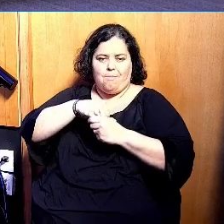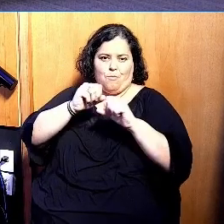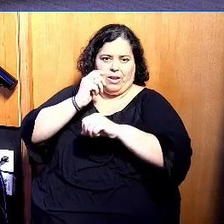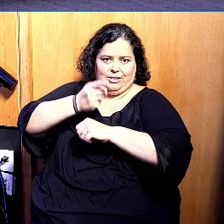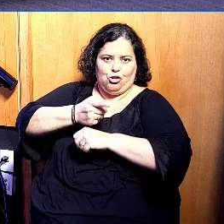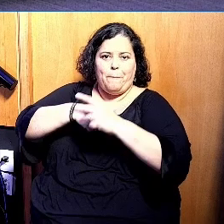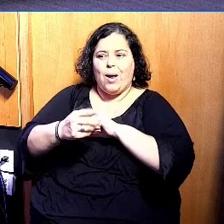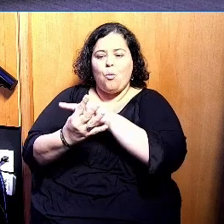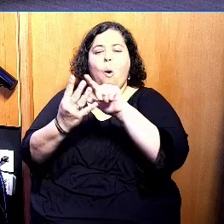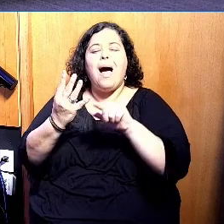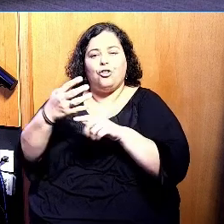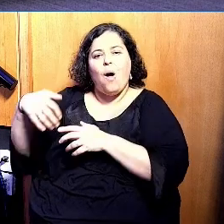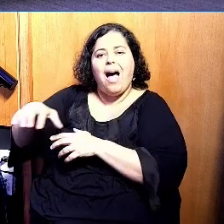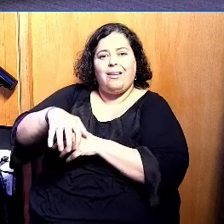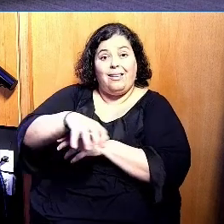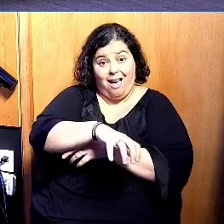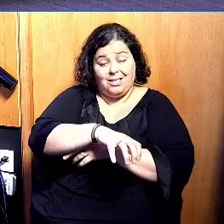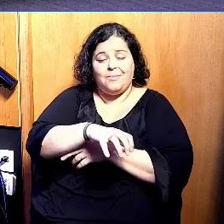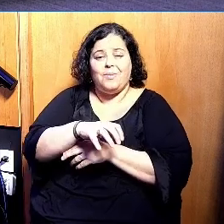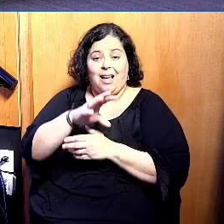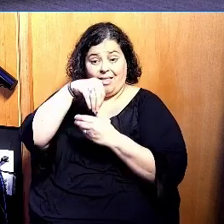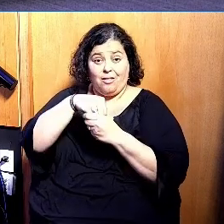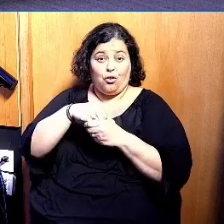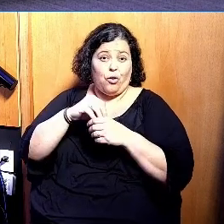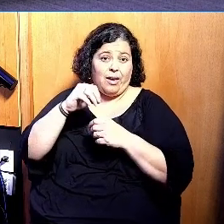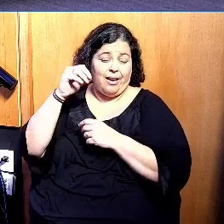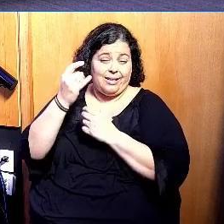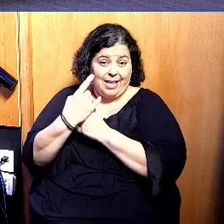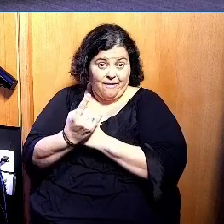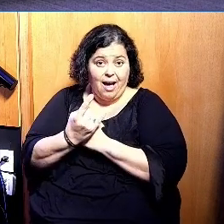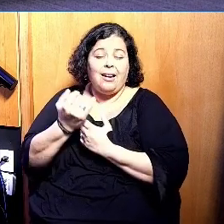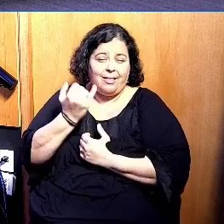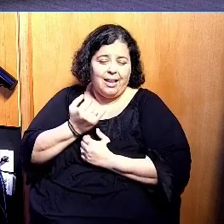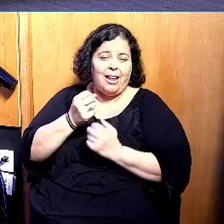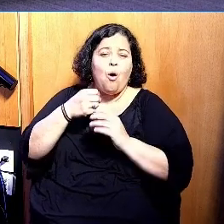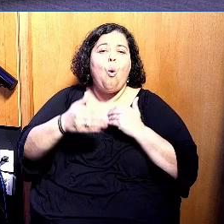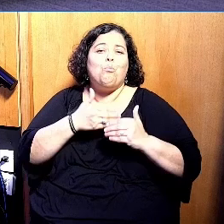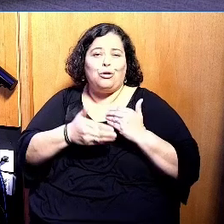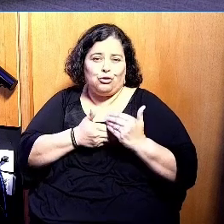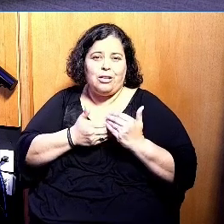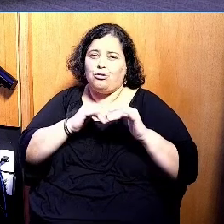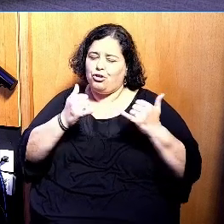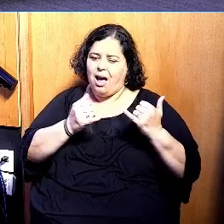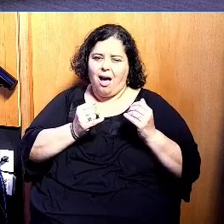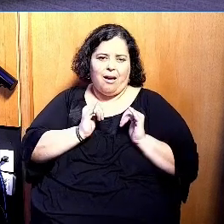hay 4 áreas en la interna de Ceibal que siguen un proceso estandarizado y establecido que hemos definido